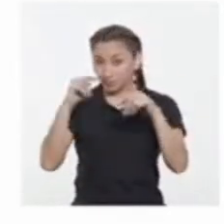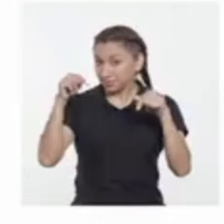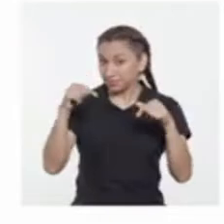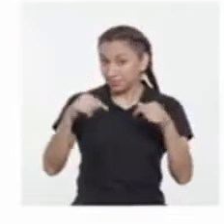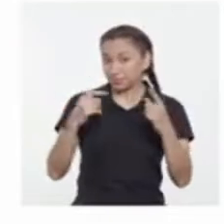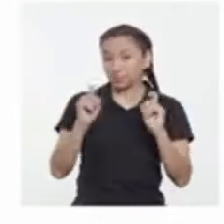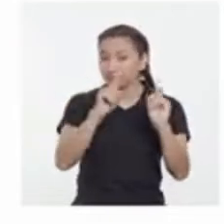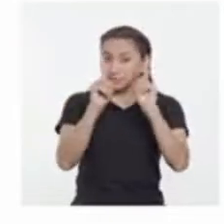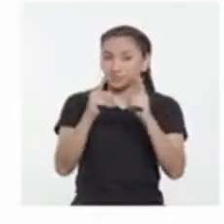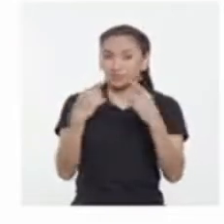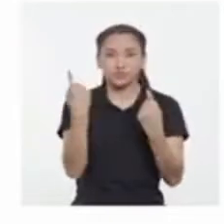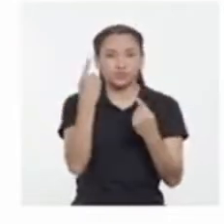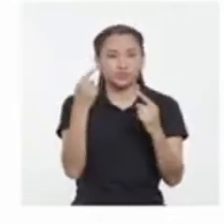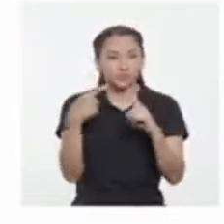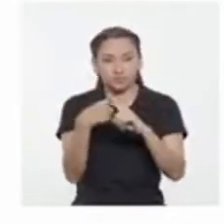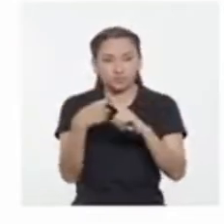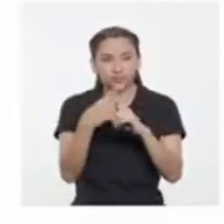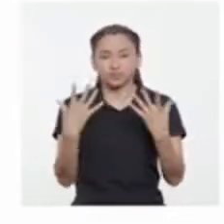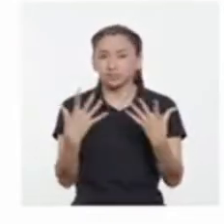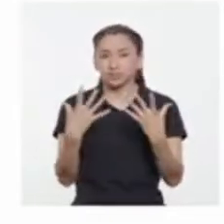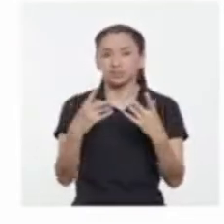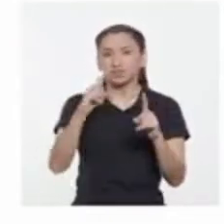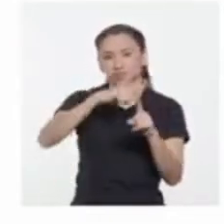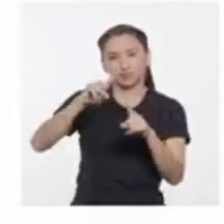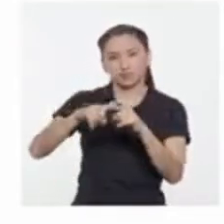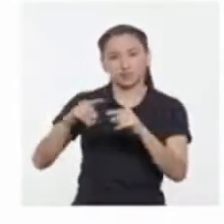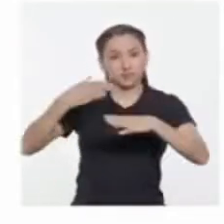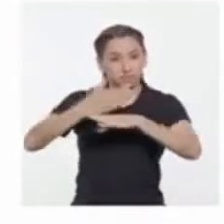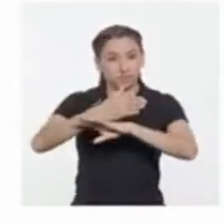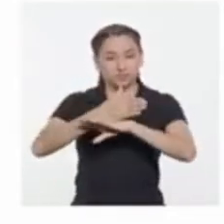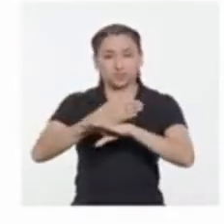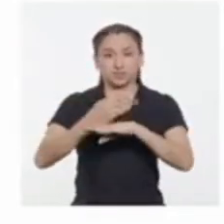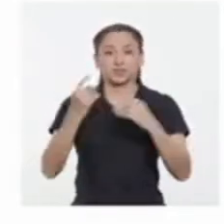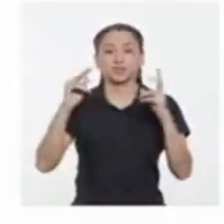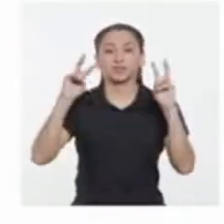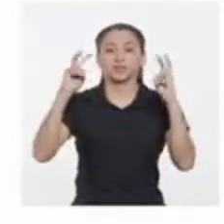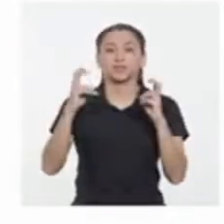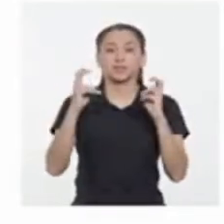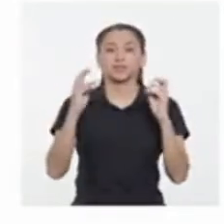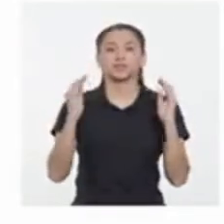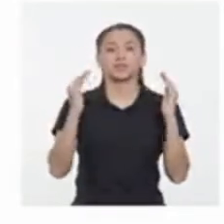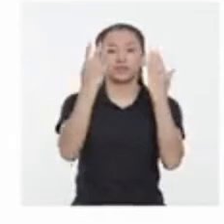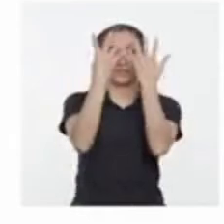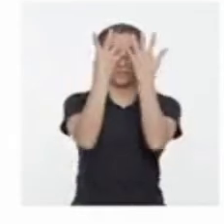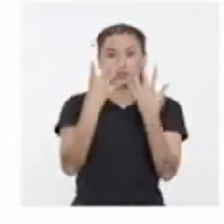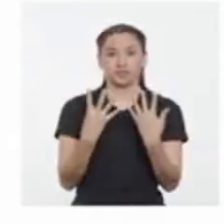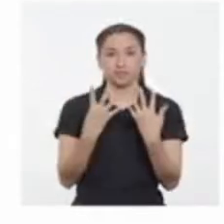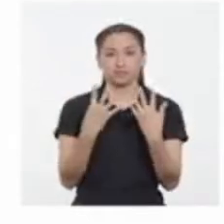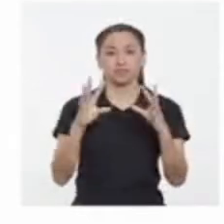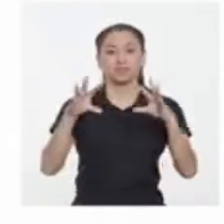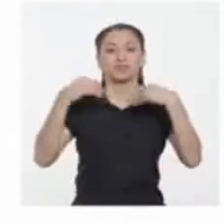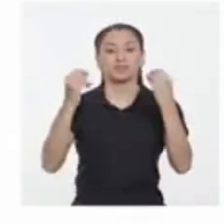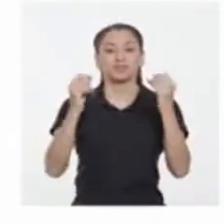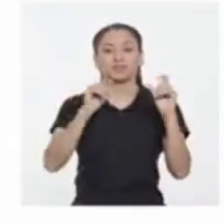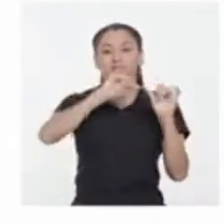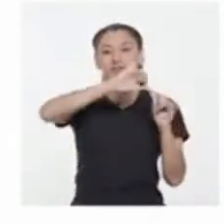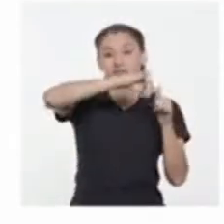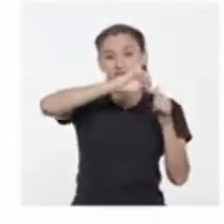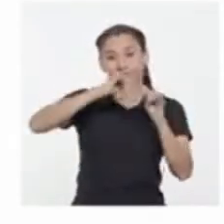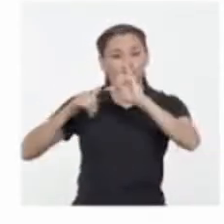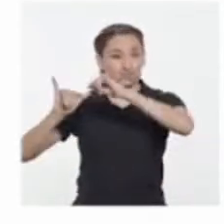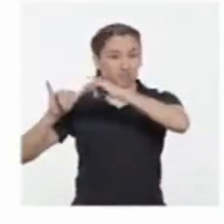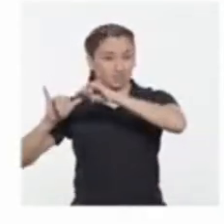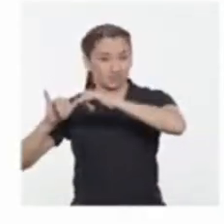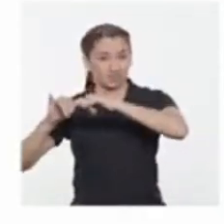a la pregunta, calcularemos solamente las longitudes de los listones de forma vertical, ya que las medidas de las longitudes